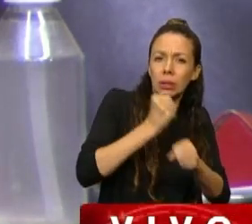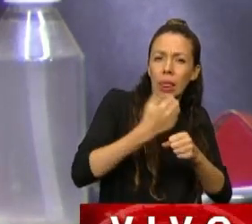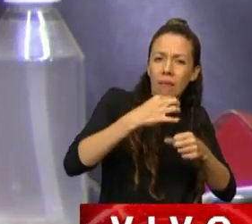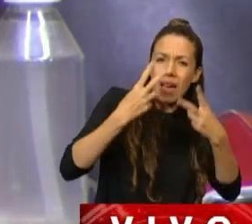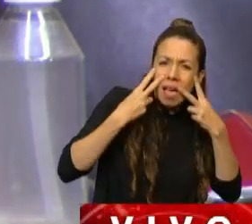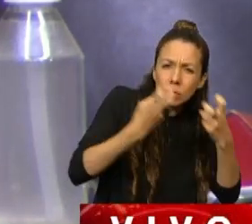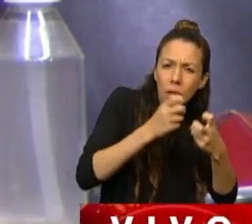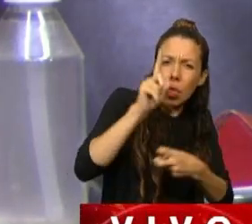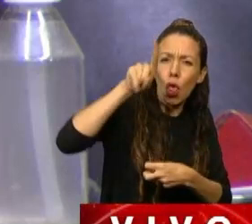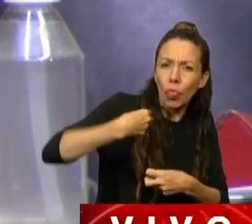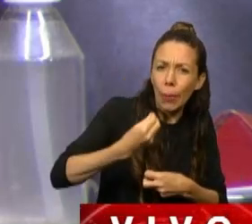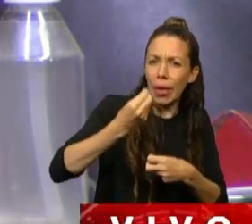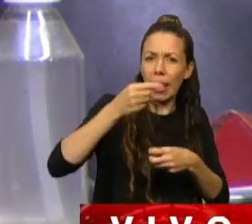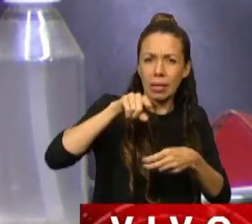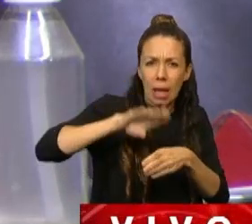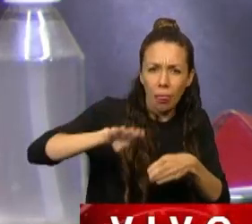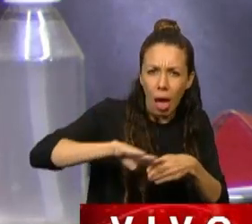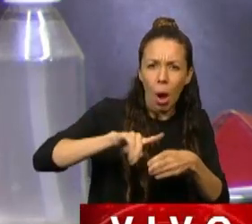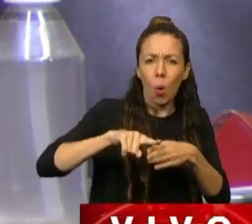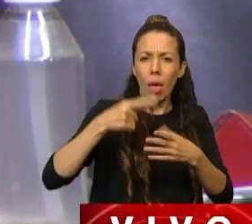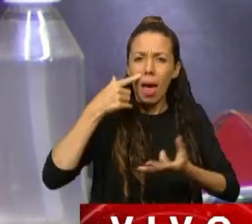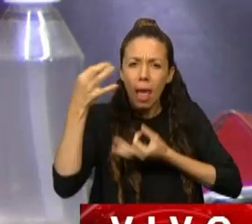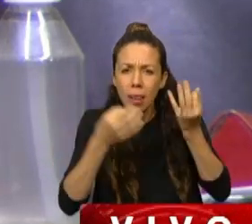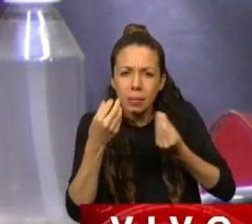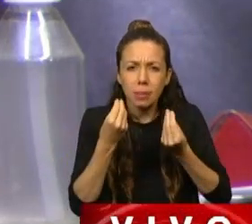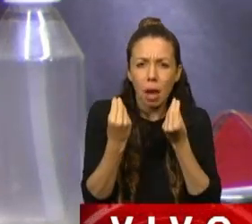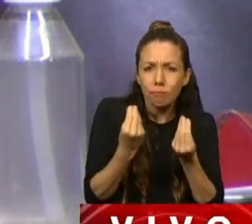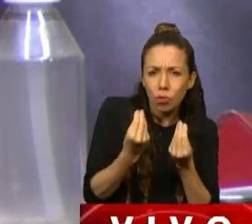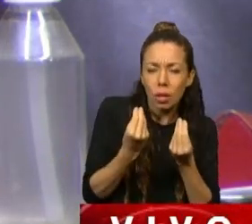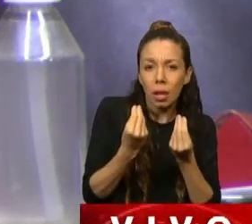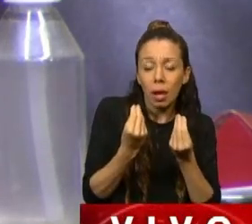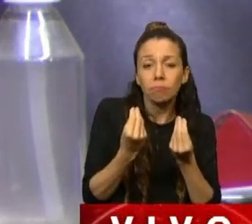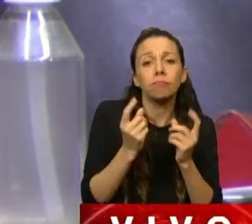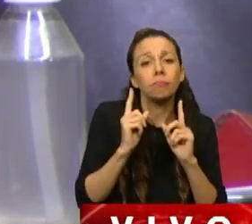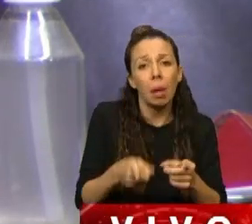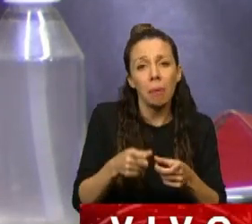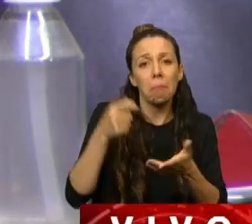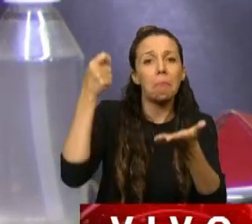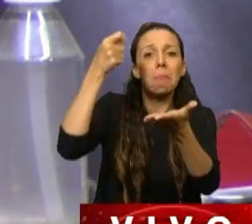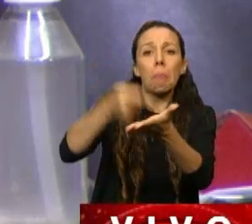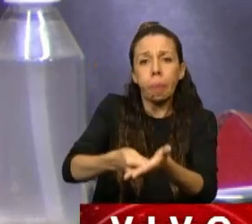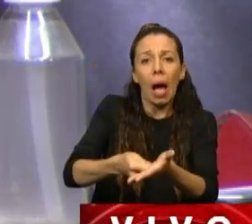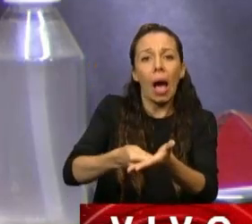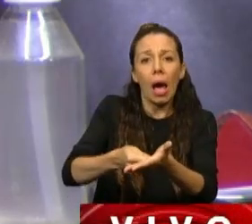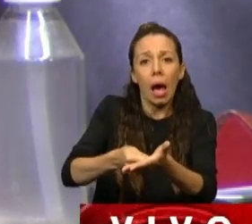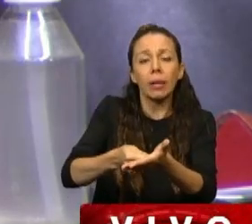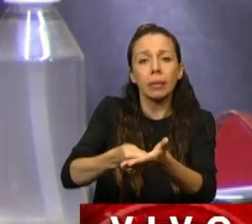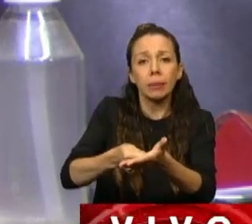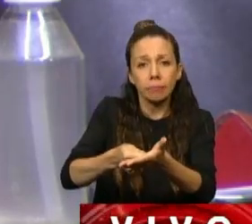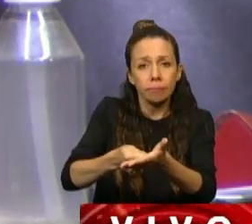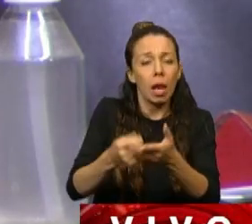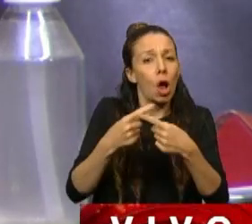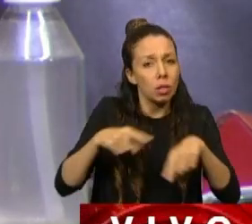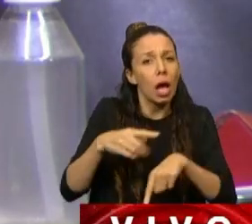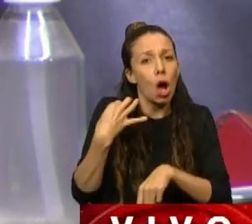analizar la deuda y por último pagar aquella que correspondía ser pagada